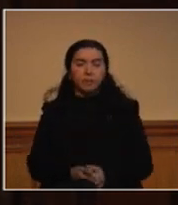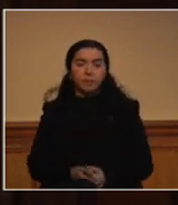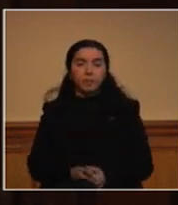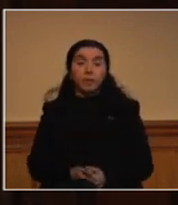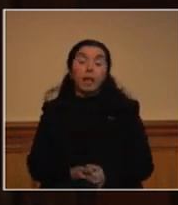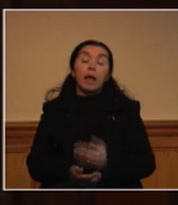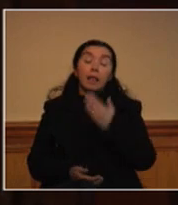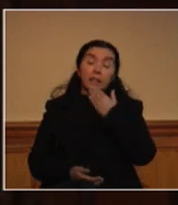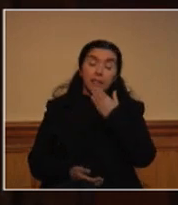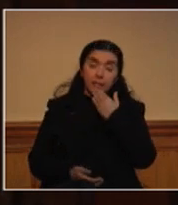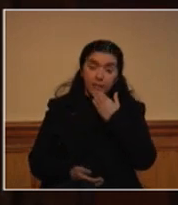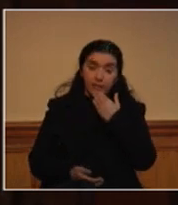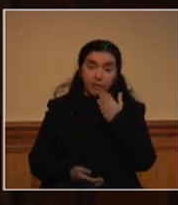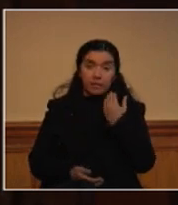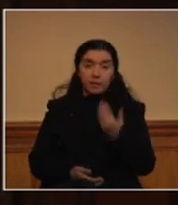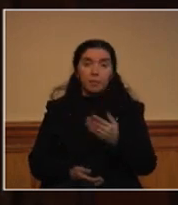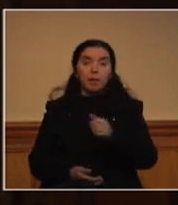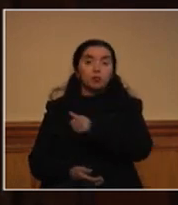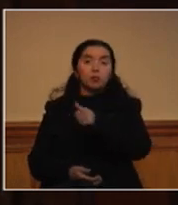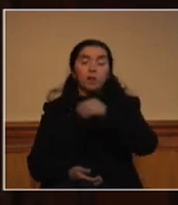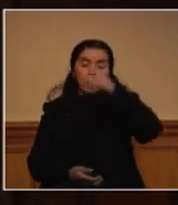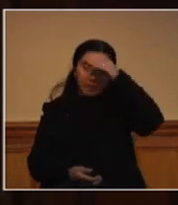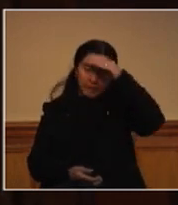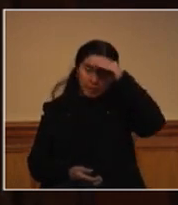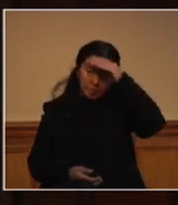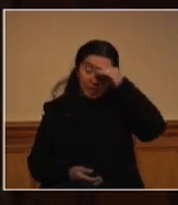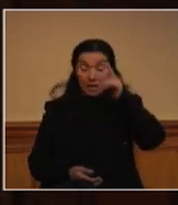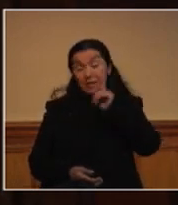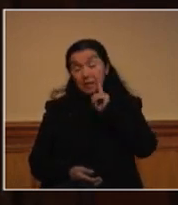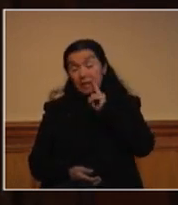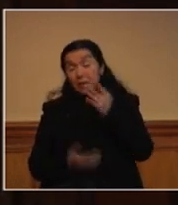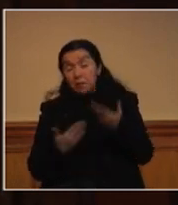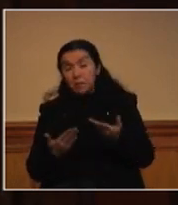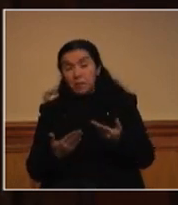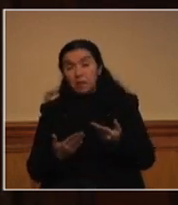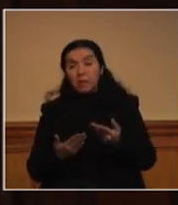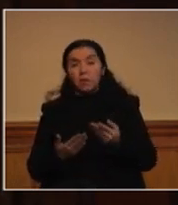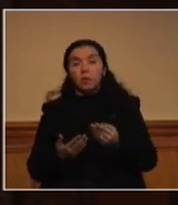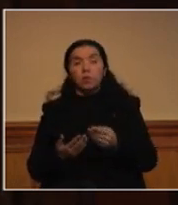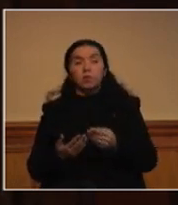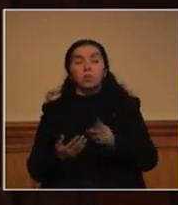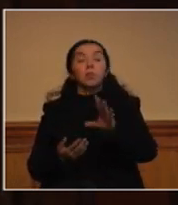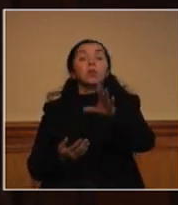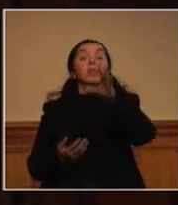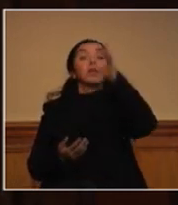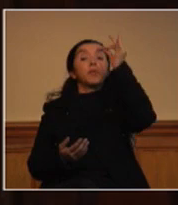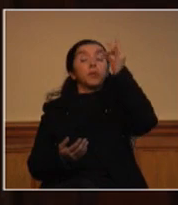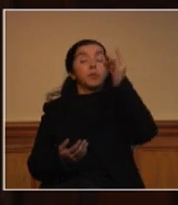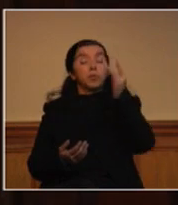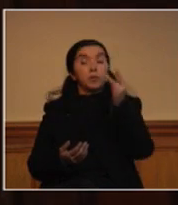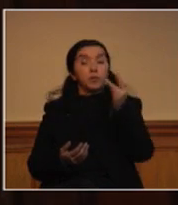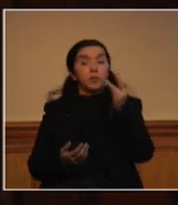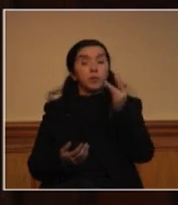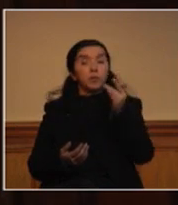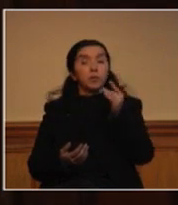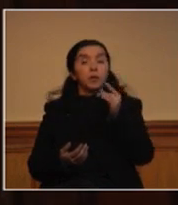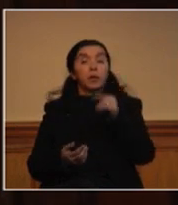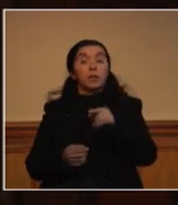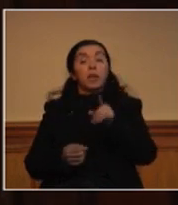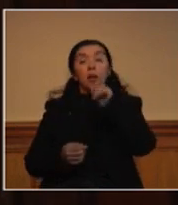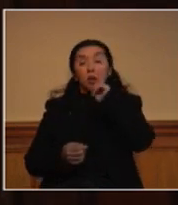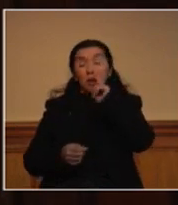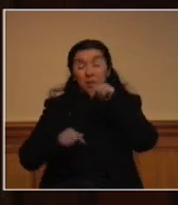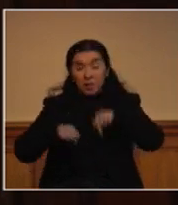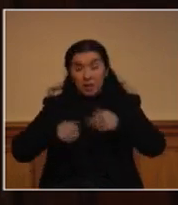Por otra parte, tanto las experiencias que hemos constatado hasta ahora, todo lo que hemos visto que tenemos hasta ahora,